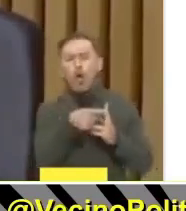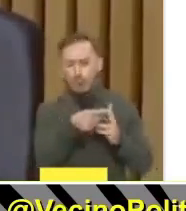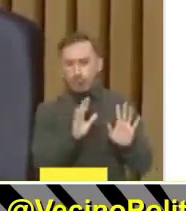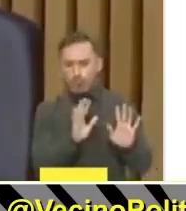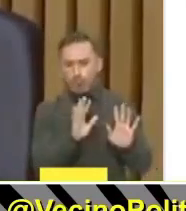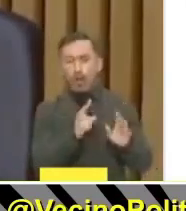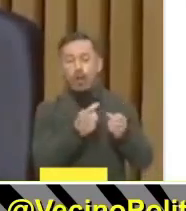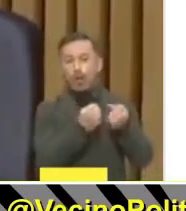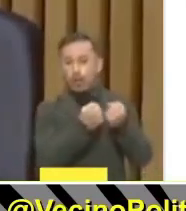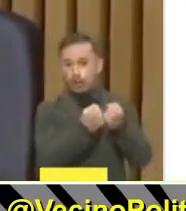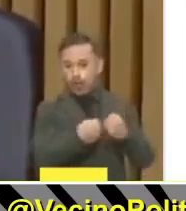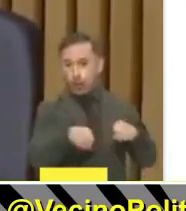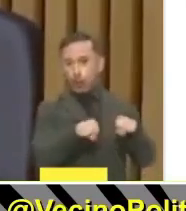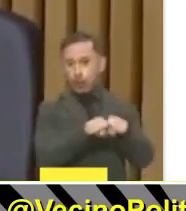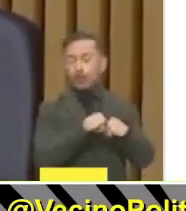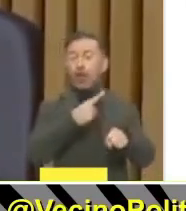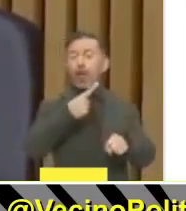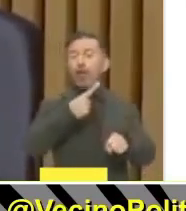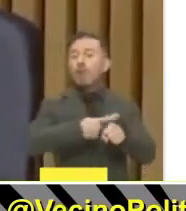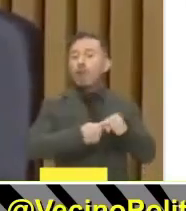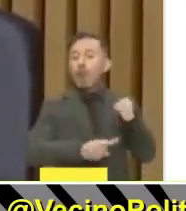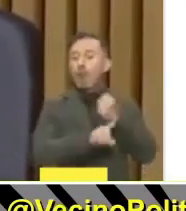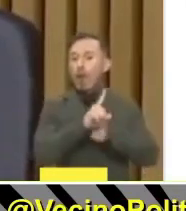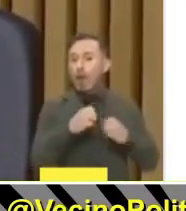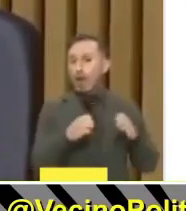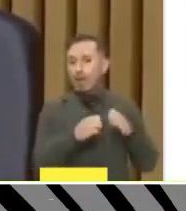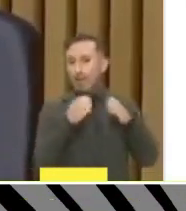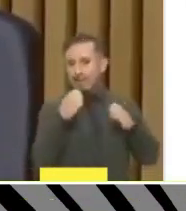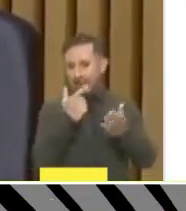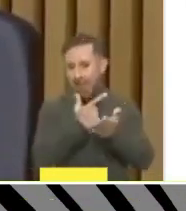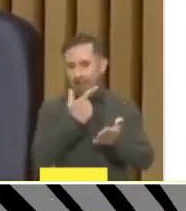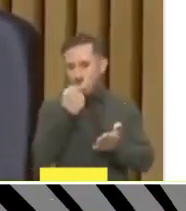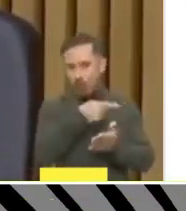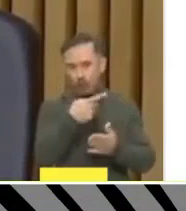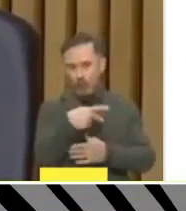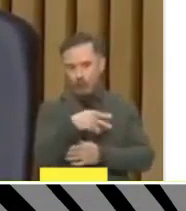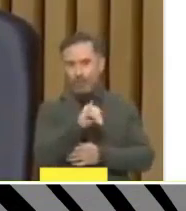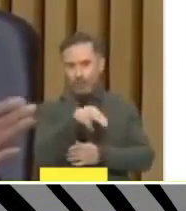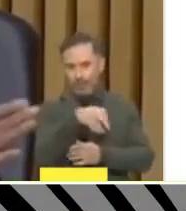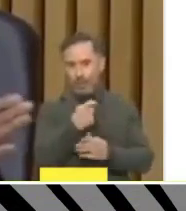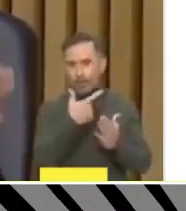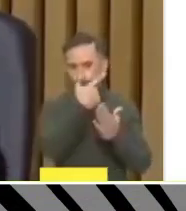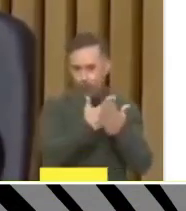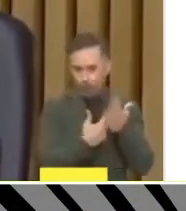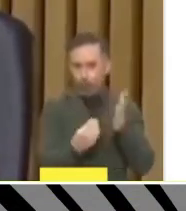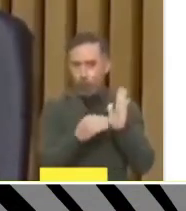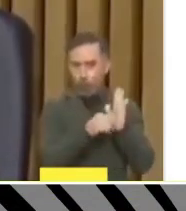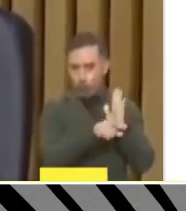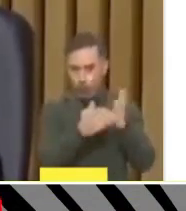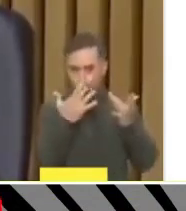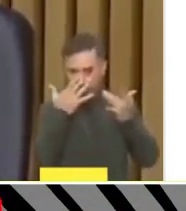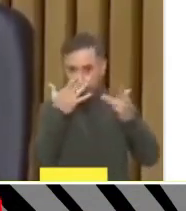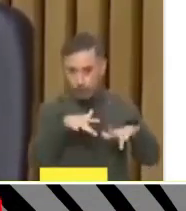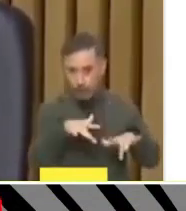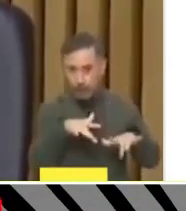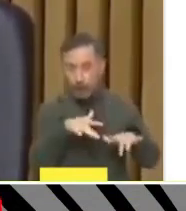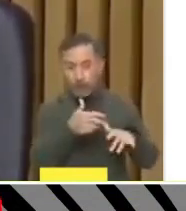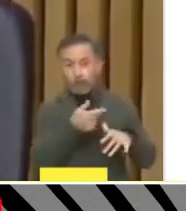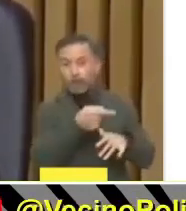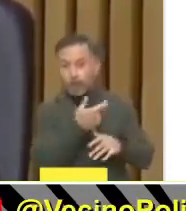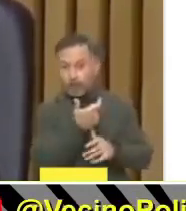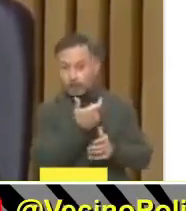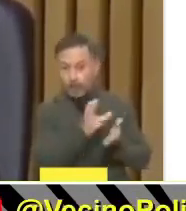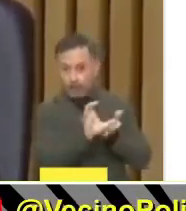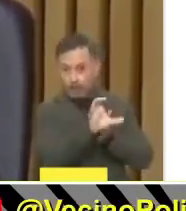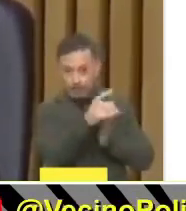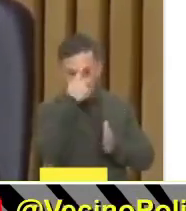gastos médicos mayores contemplado en el presupuesto del Instituto Nacional Electoral y destinar esos